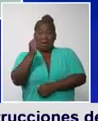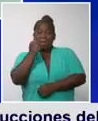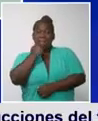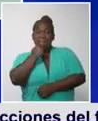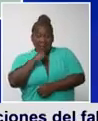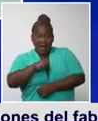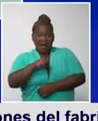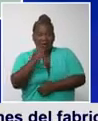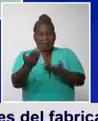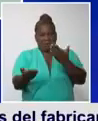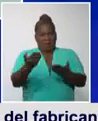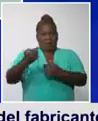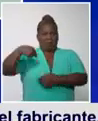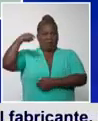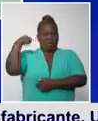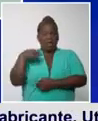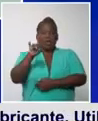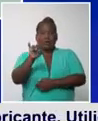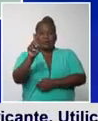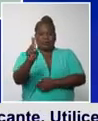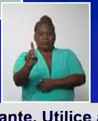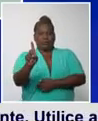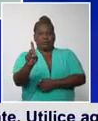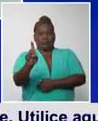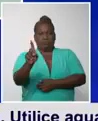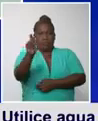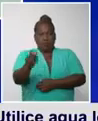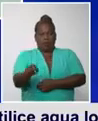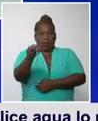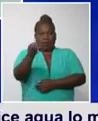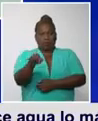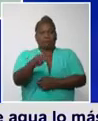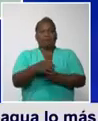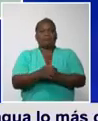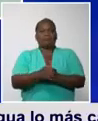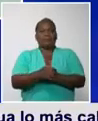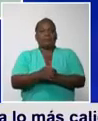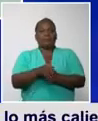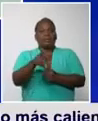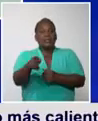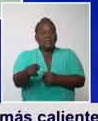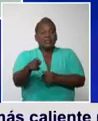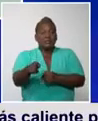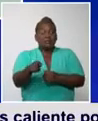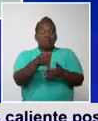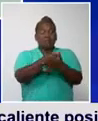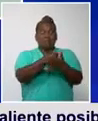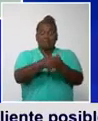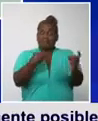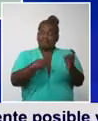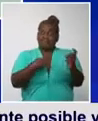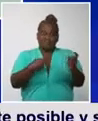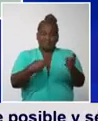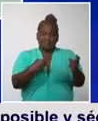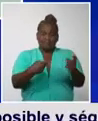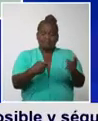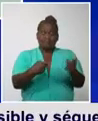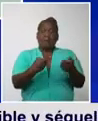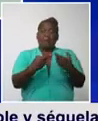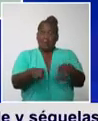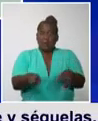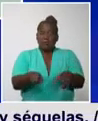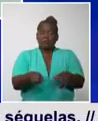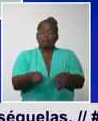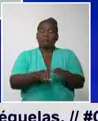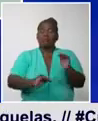de 91 casos autóctonos. Importante transmisión que están enfrentando, están batallando, pero que de todas formas es muy